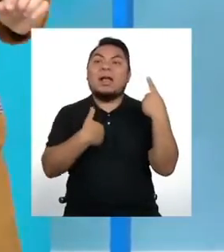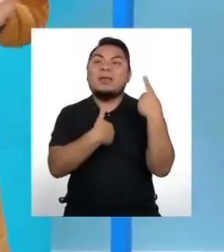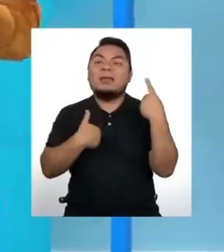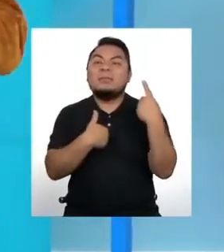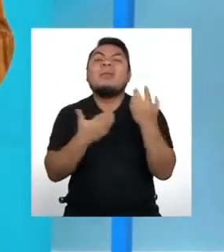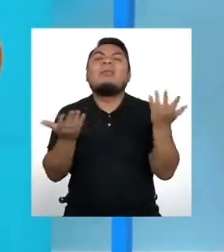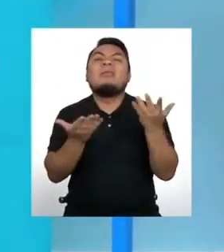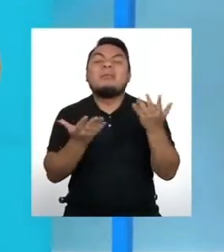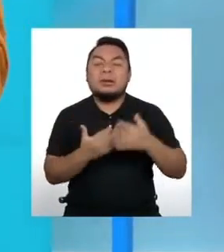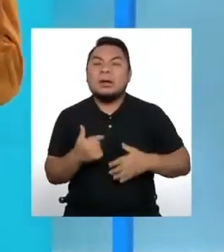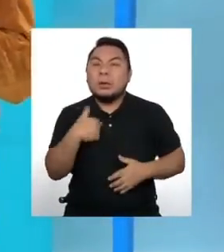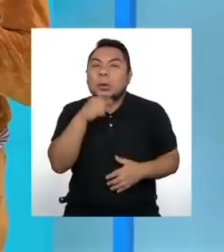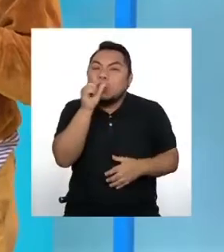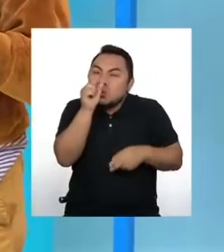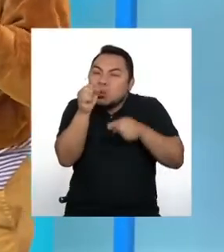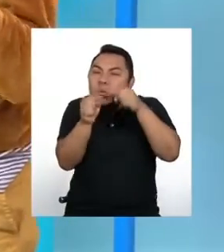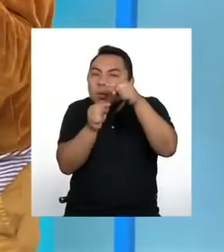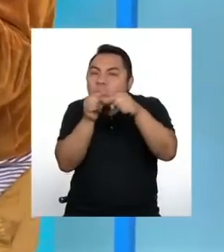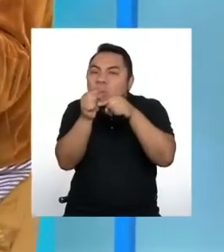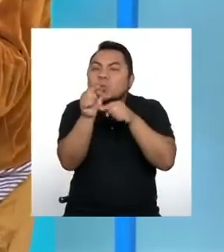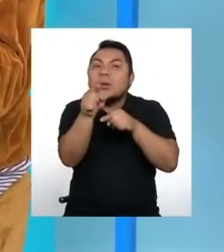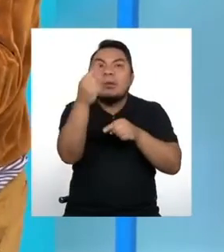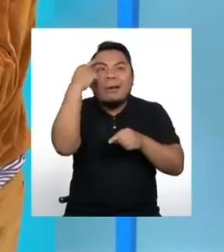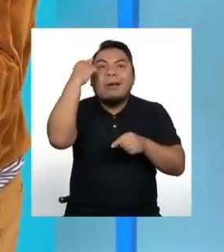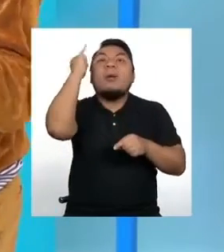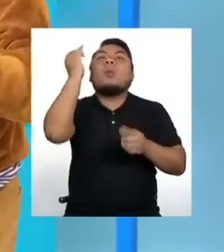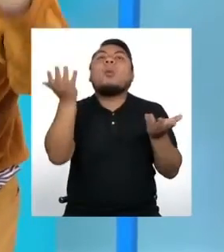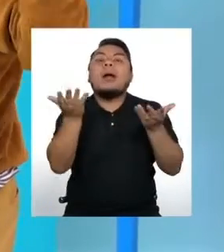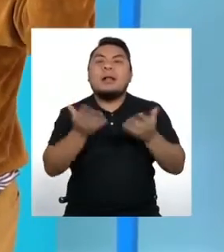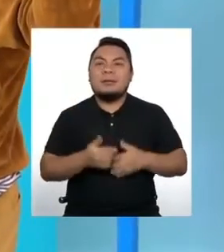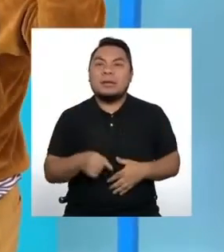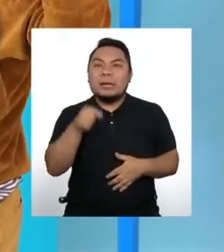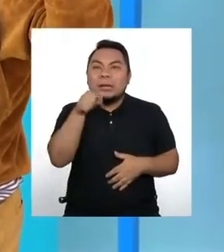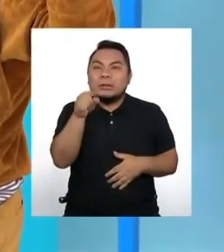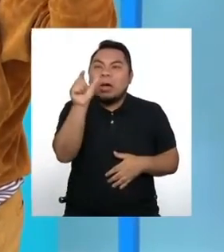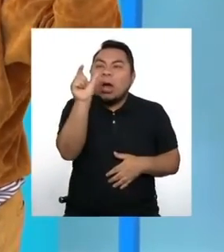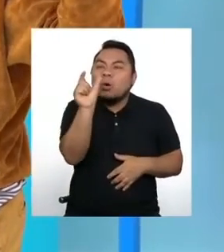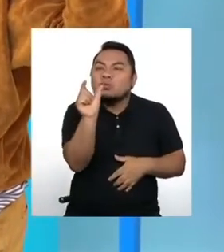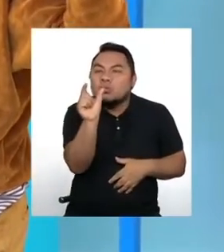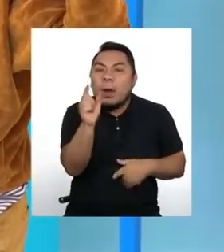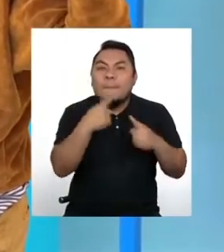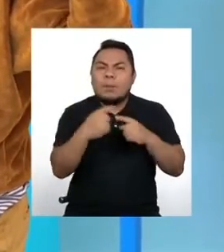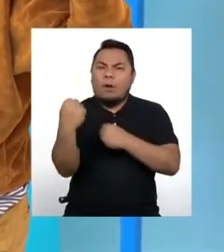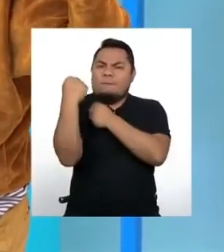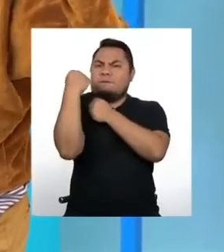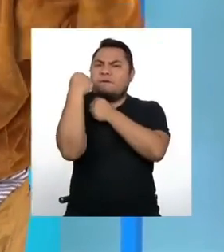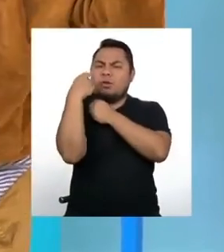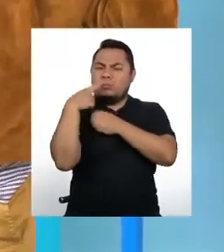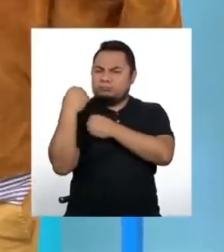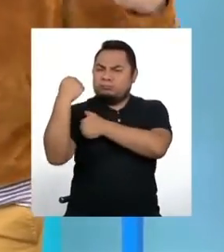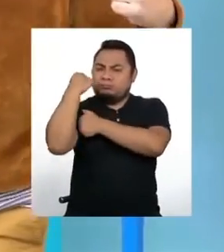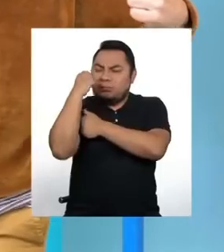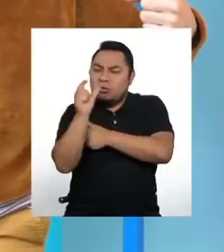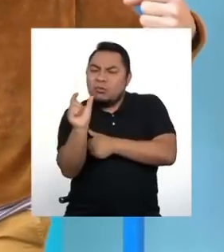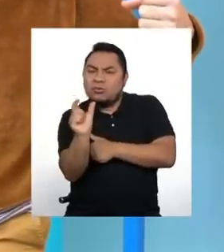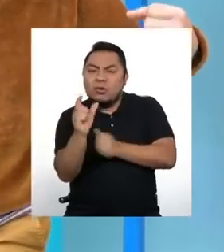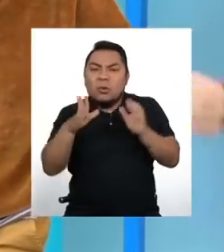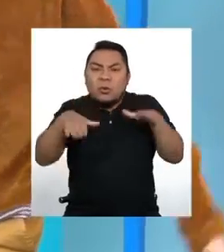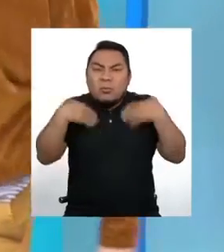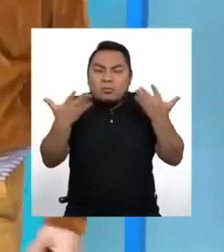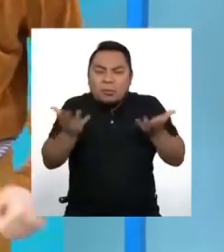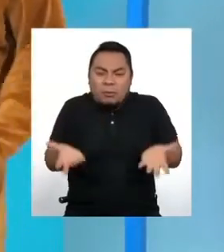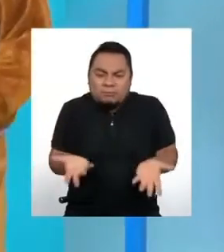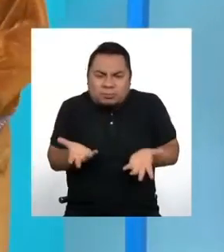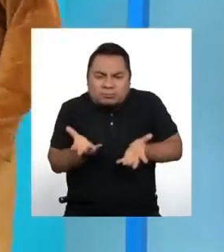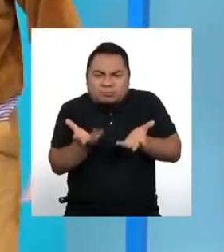recuerda que es fundamental estimular la visión. Si tiene resto visual, por ejemplo, puedes forrar